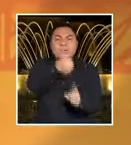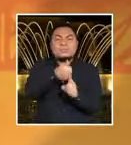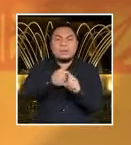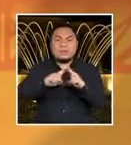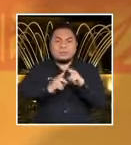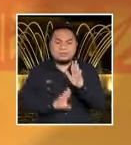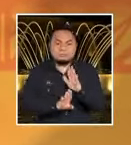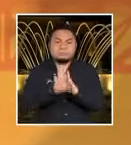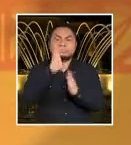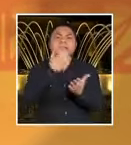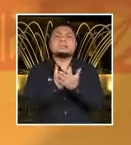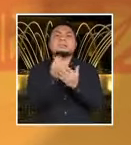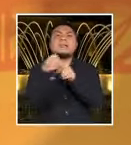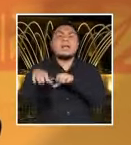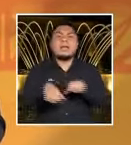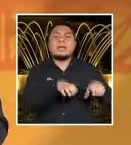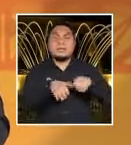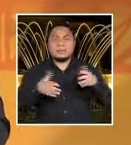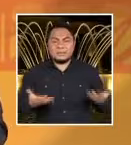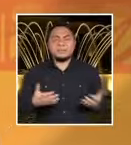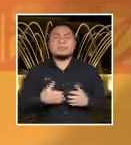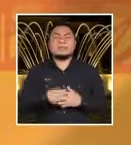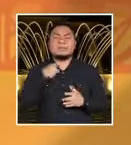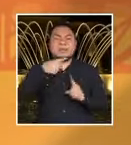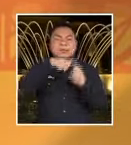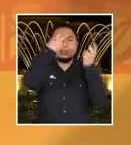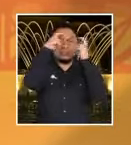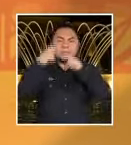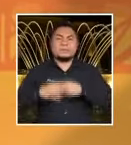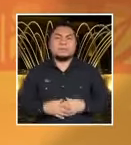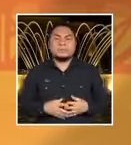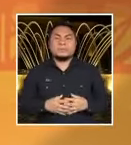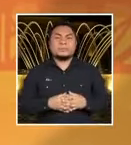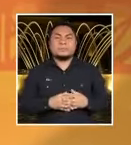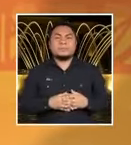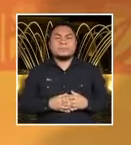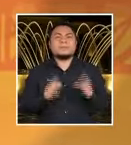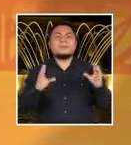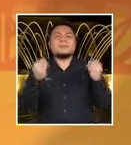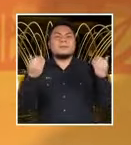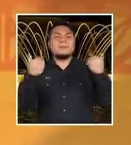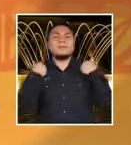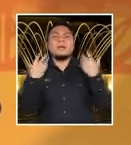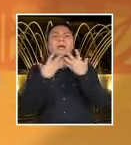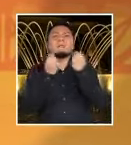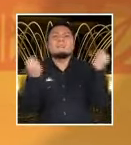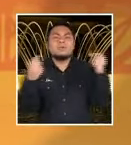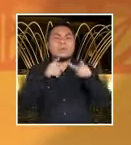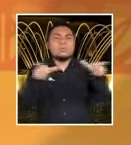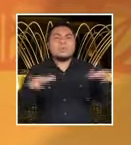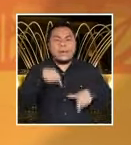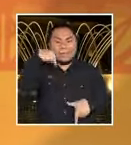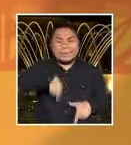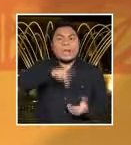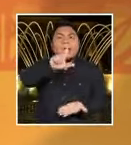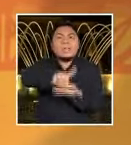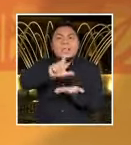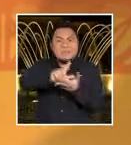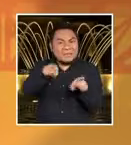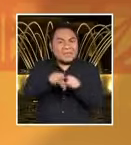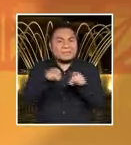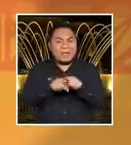importante de la actividad del turismo, porque tenemos muchos sitios aquí en Lima por